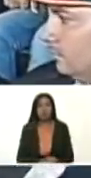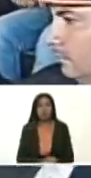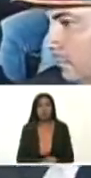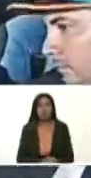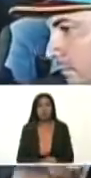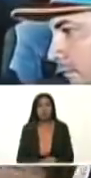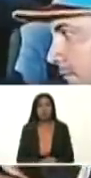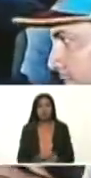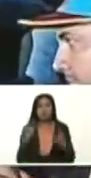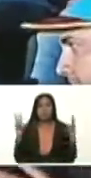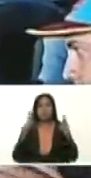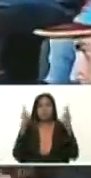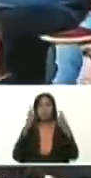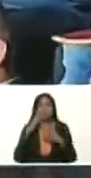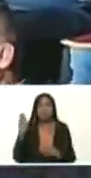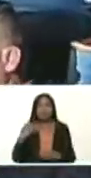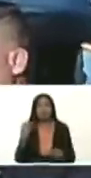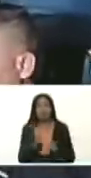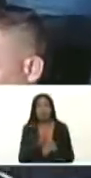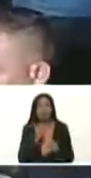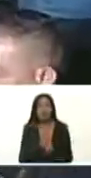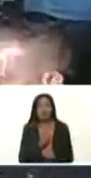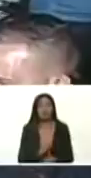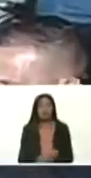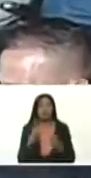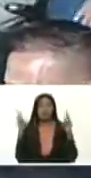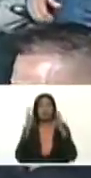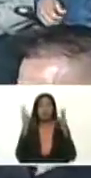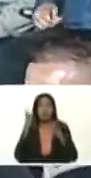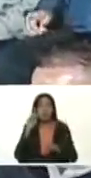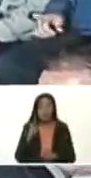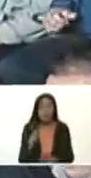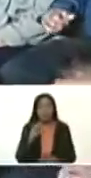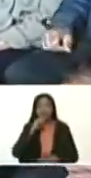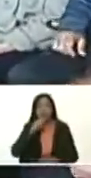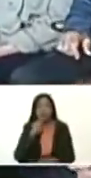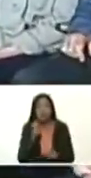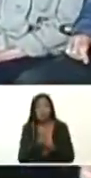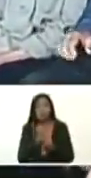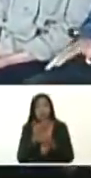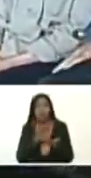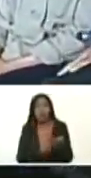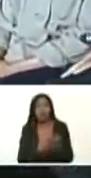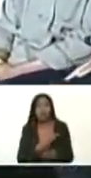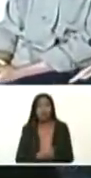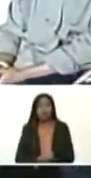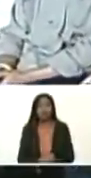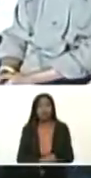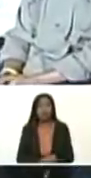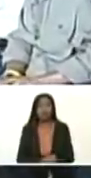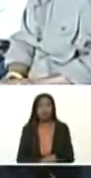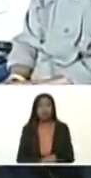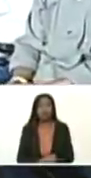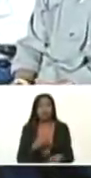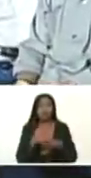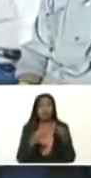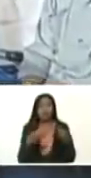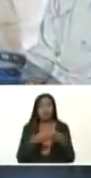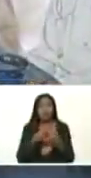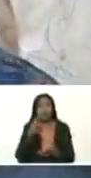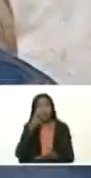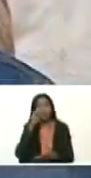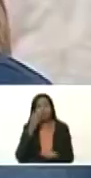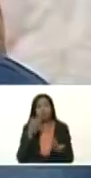¡Que viva la juventud trabajadora! Y que vivan los jubilados también. Y los jubilados también. Claro. Creación de equipos de